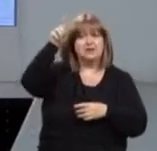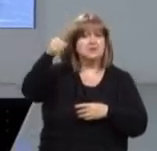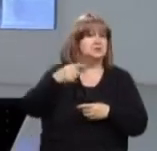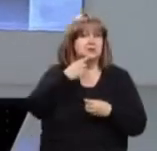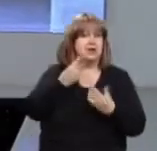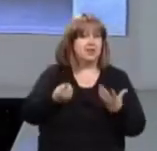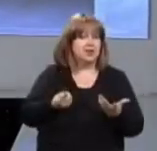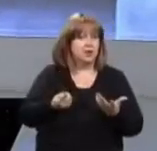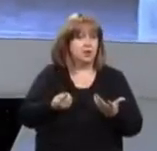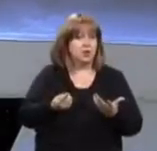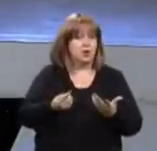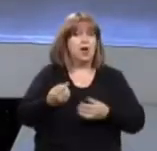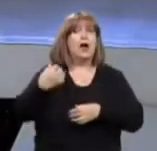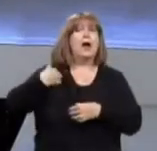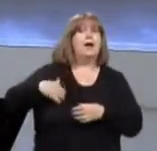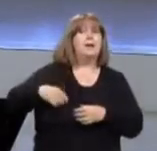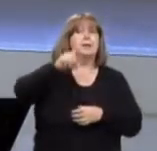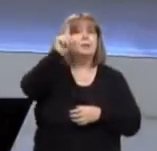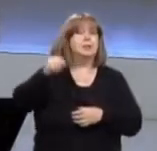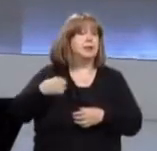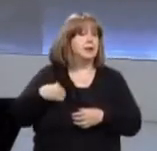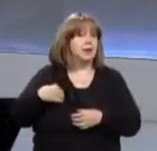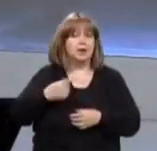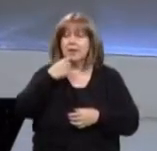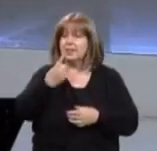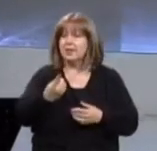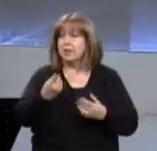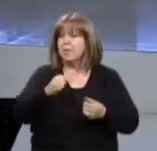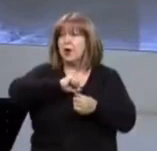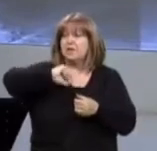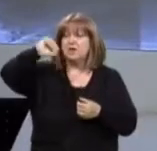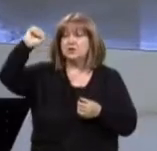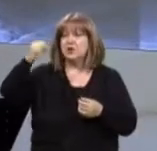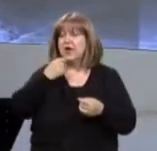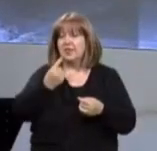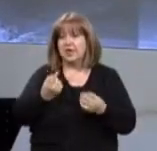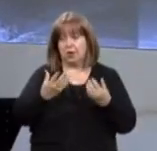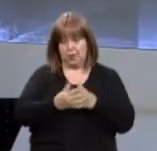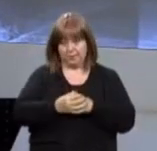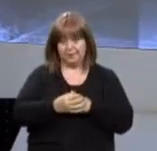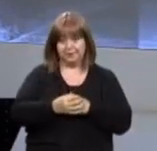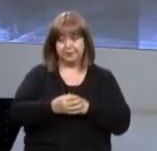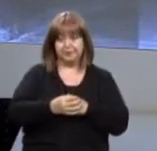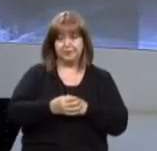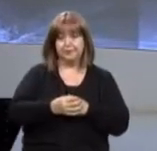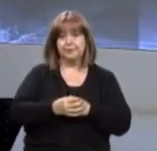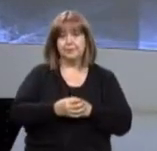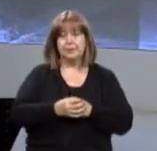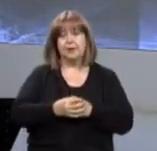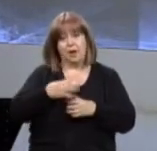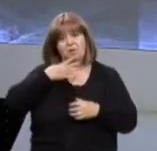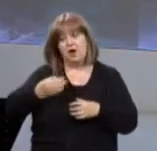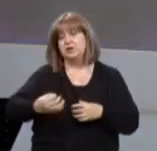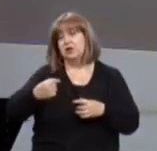este tema que tiene que ver con la crítica que hizo el Papa sobre el tema inflacionario y la situación de Argentina. Exactamente. Fue